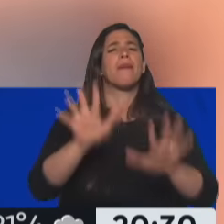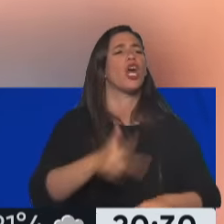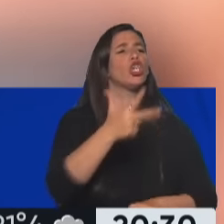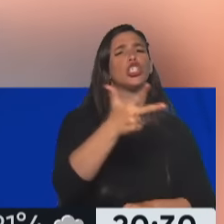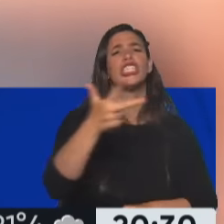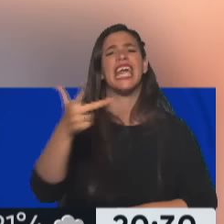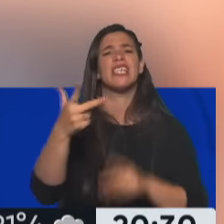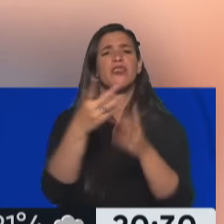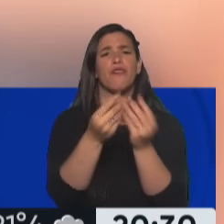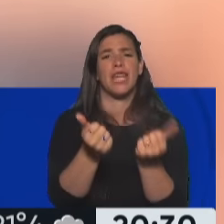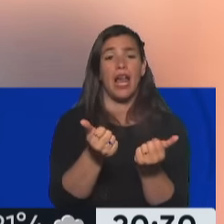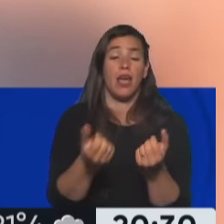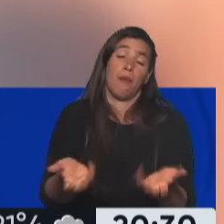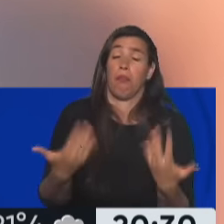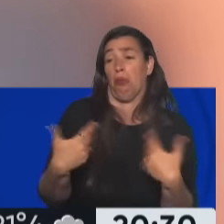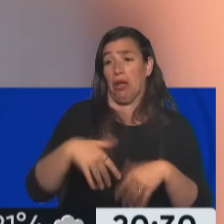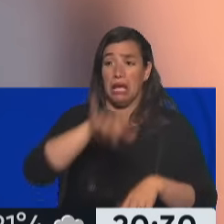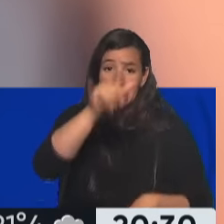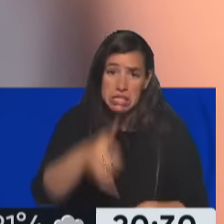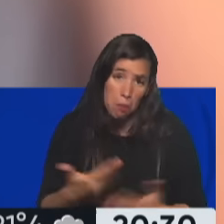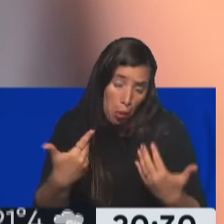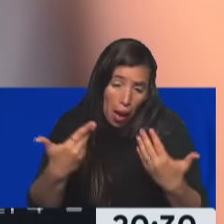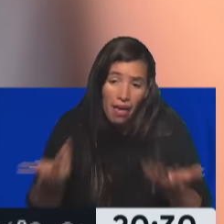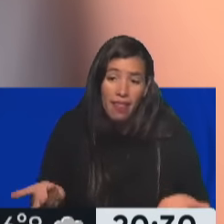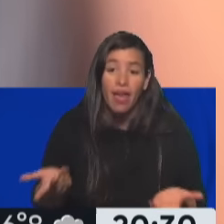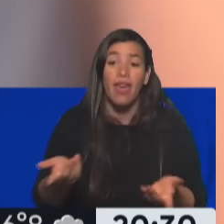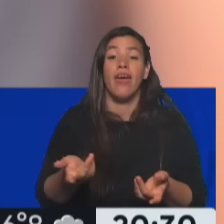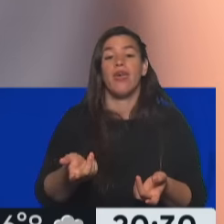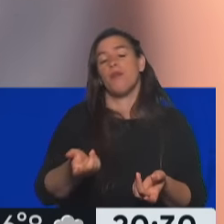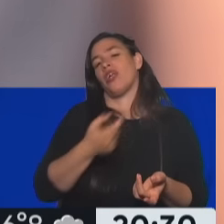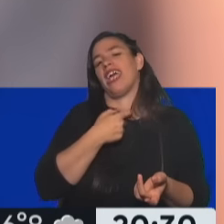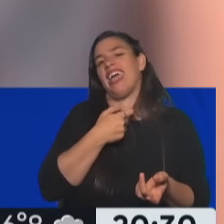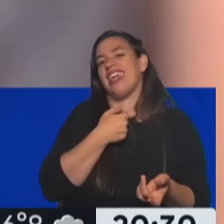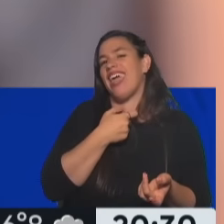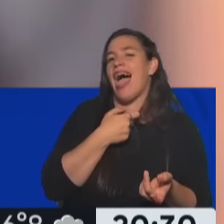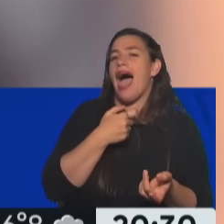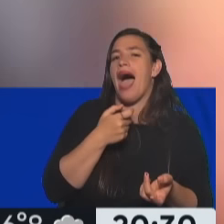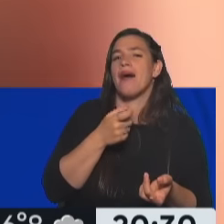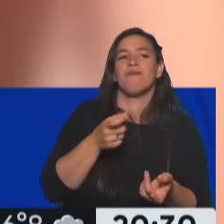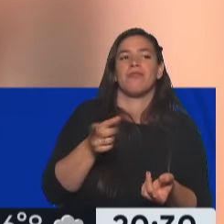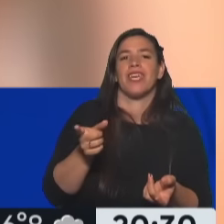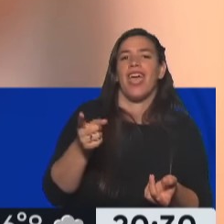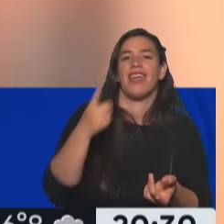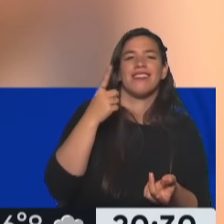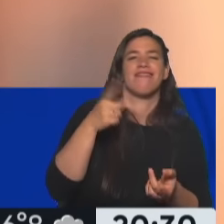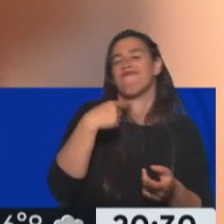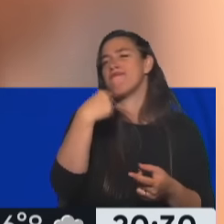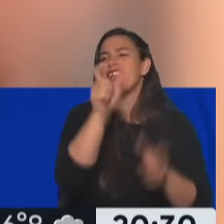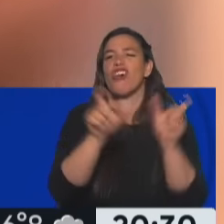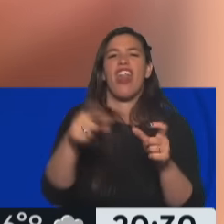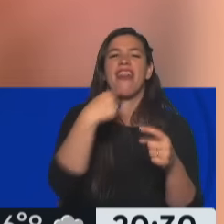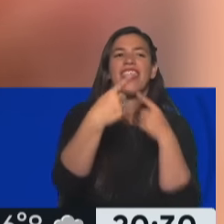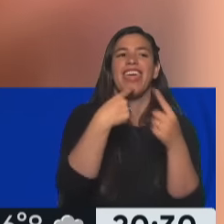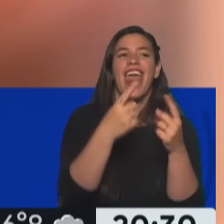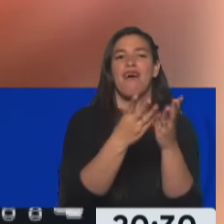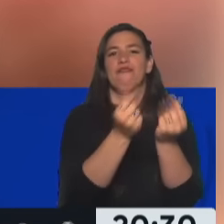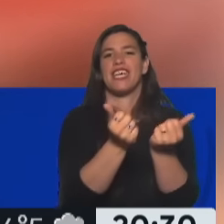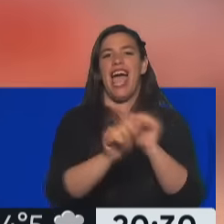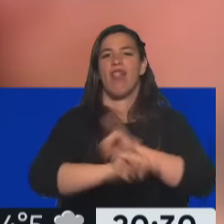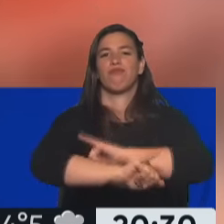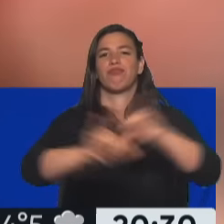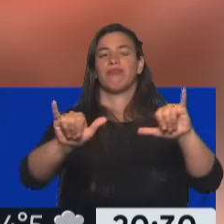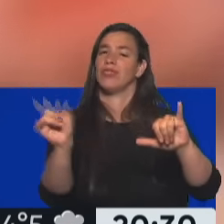el que puede, puede, y porque además quería evitar el spoiler, así que evitar que alguien dijera cuál iba a ser el final de esta película, así que